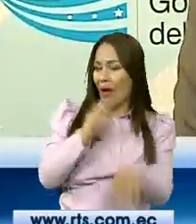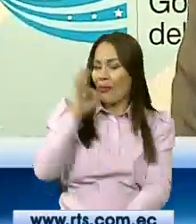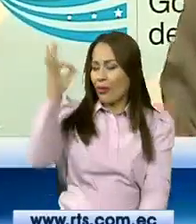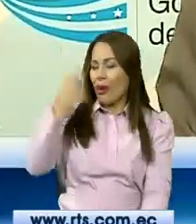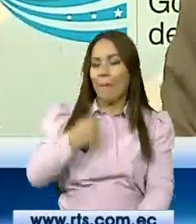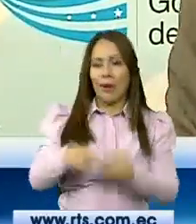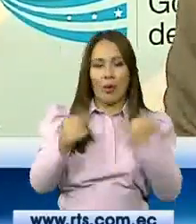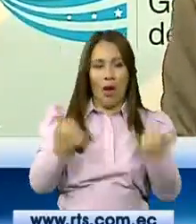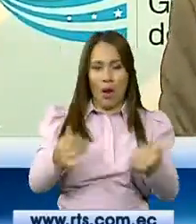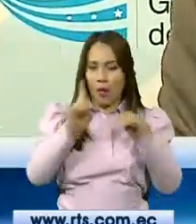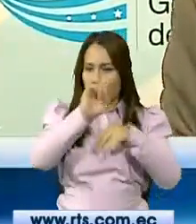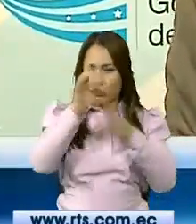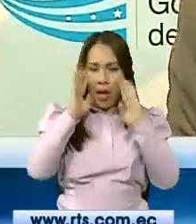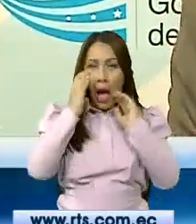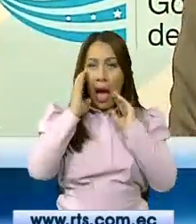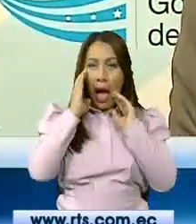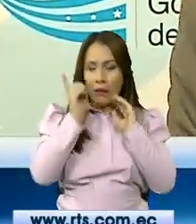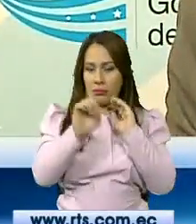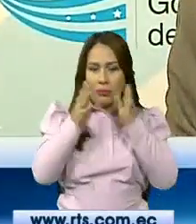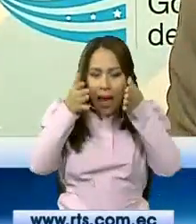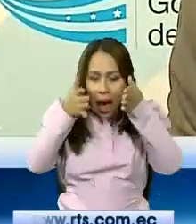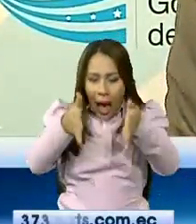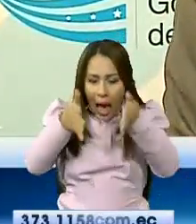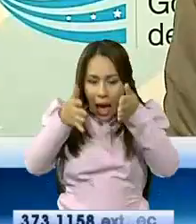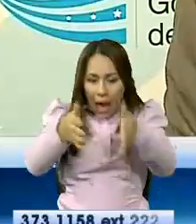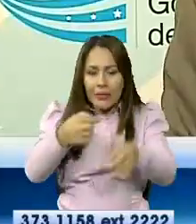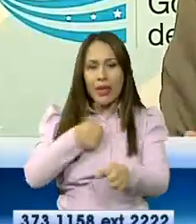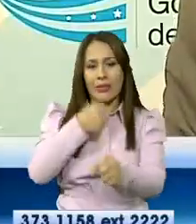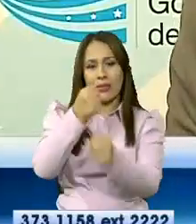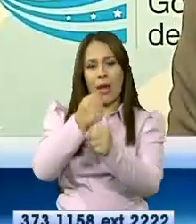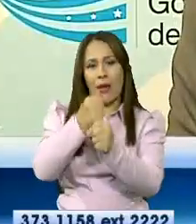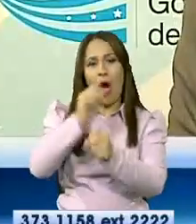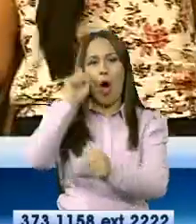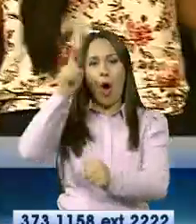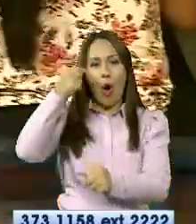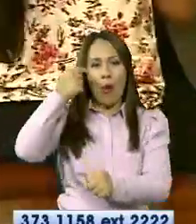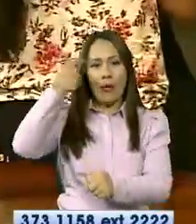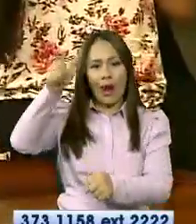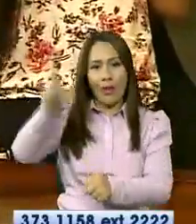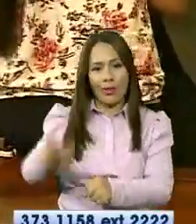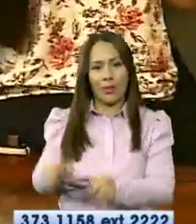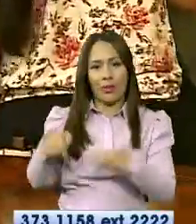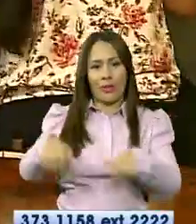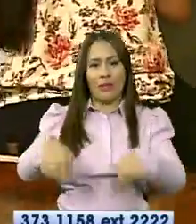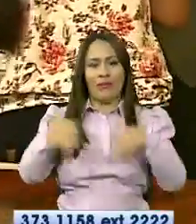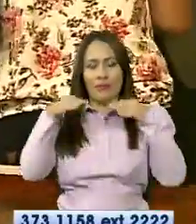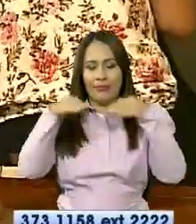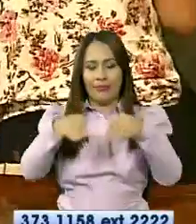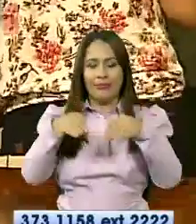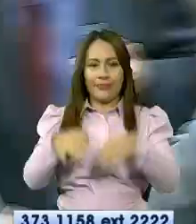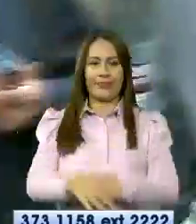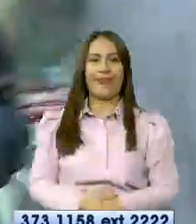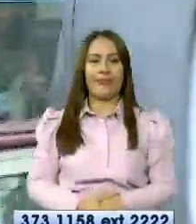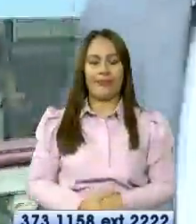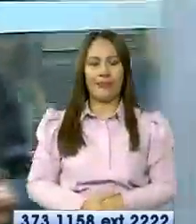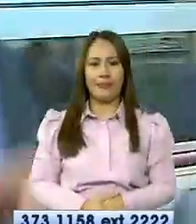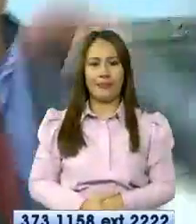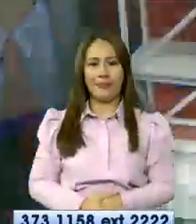prefiere concentrarse en esta, su segunda vez en la función pública. Informó Luxiola Salazar.